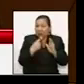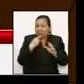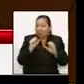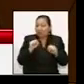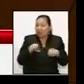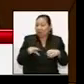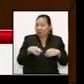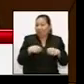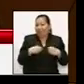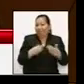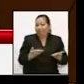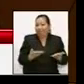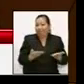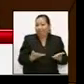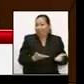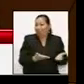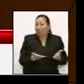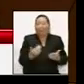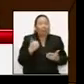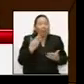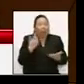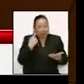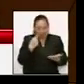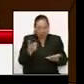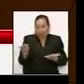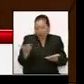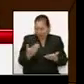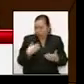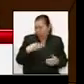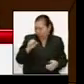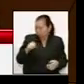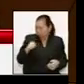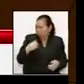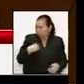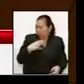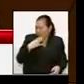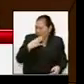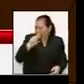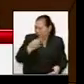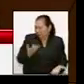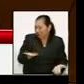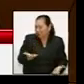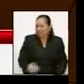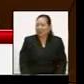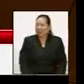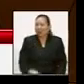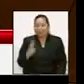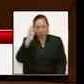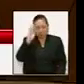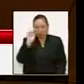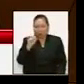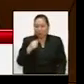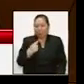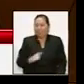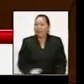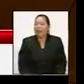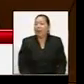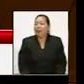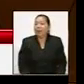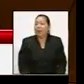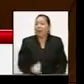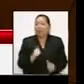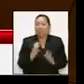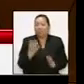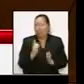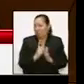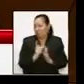aceptando. Si no, hubiera pasado desapercibido. Sí, efectivamente, como le digo, eso lo tiene Inspectoría de la Policía Nacional del Perú y la grabación